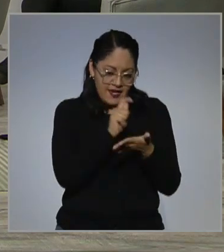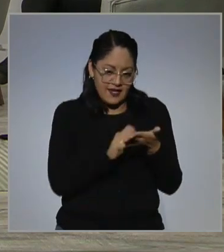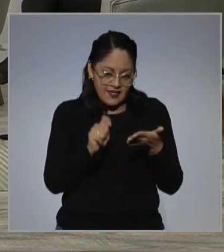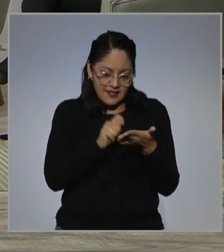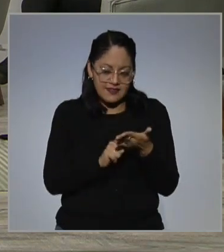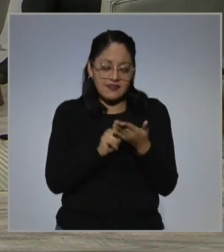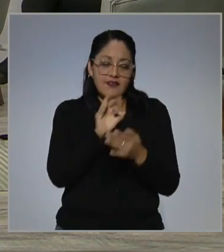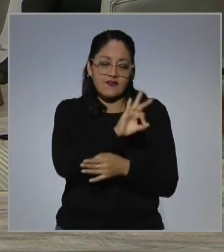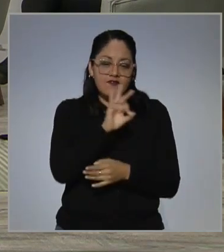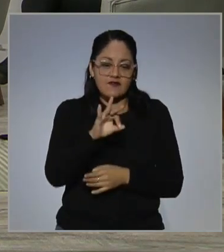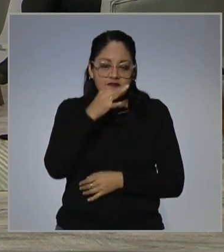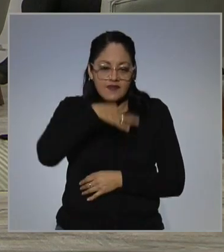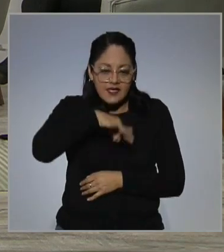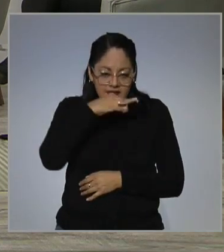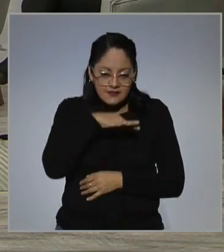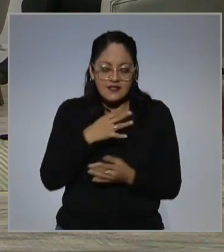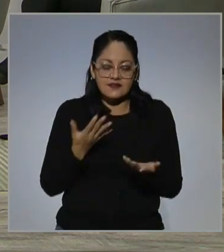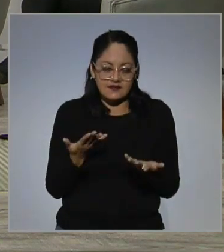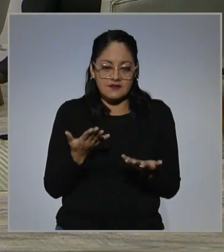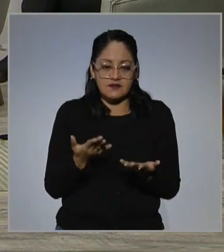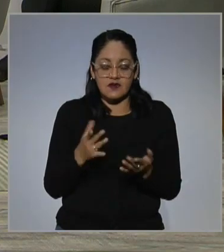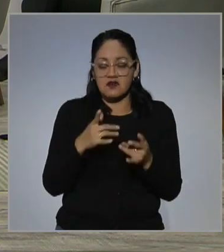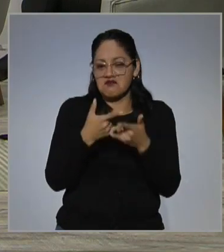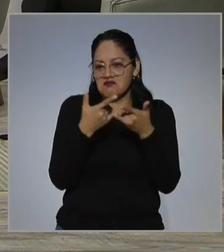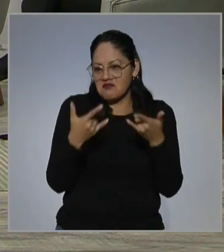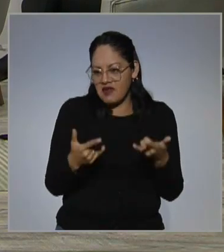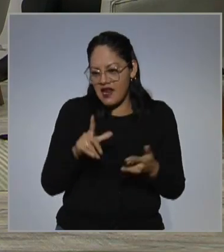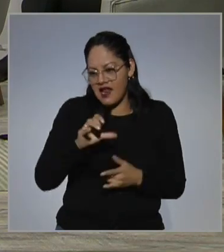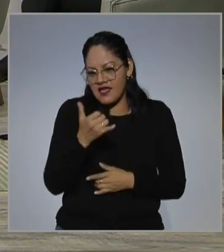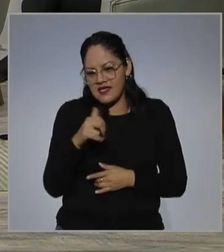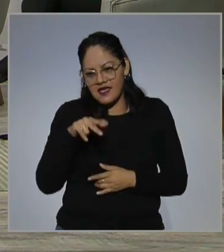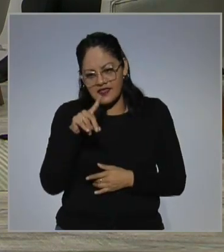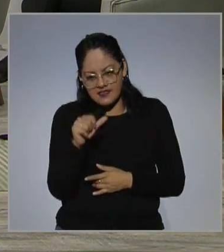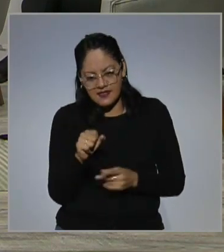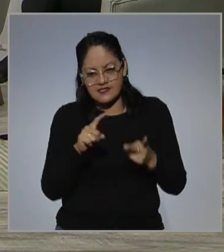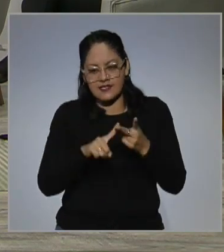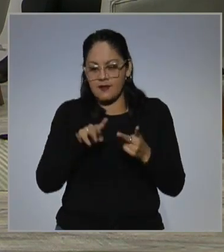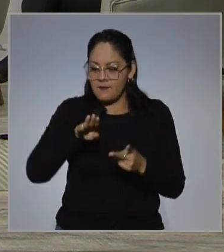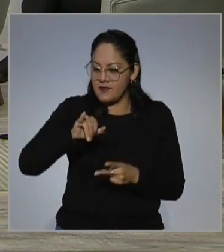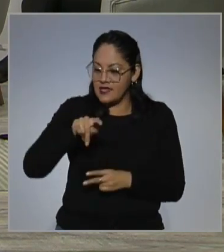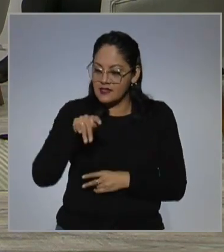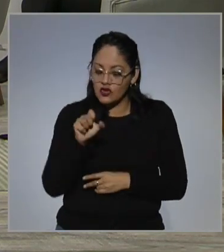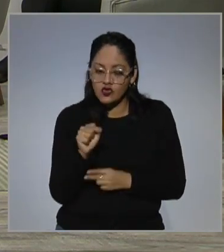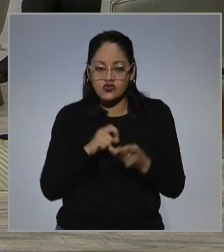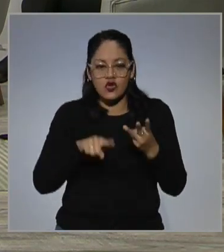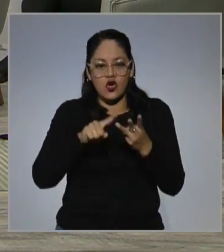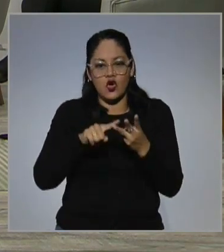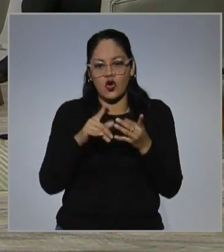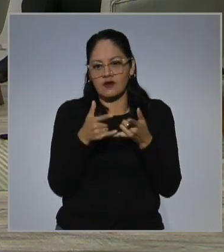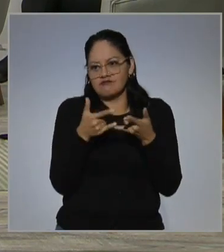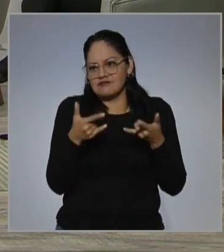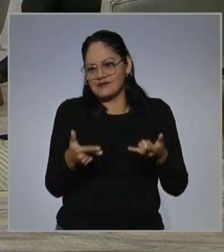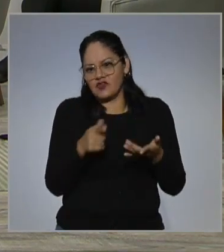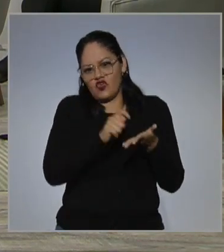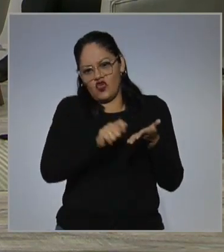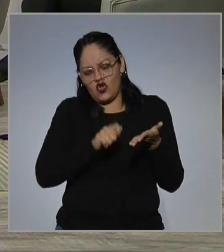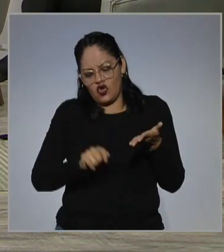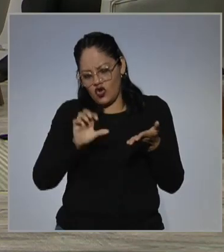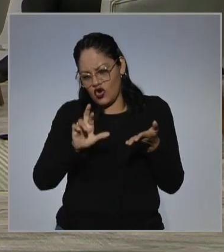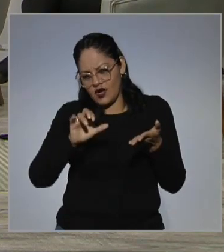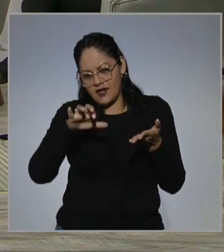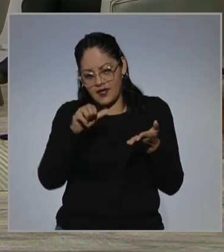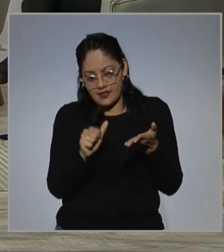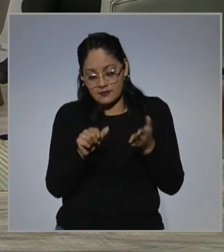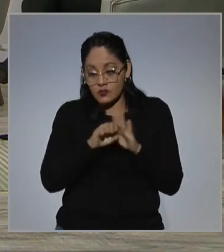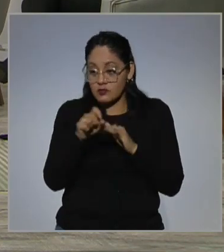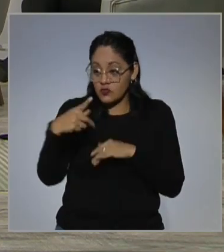son estas festividades, leyendas o mitos o crónicas urbanas donde dicen que si no hay una ofrenda